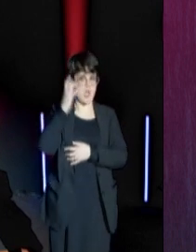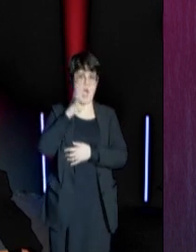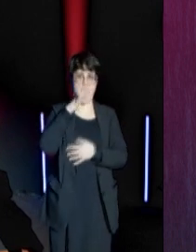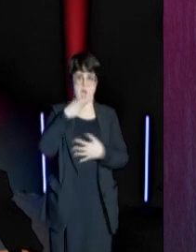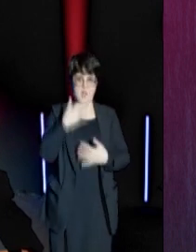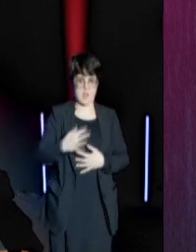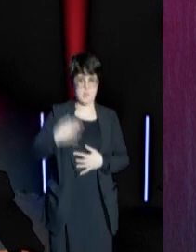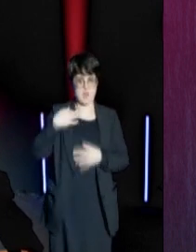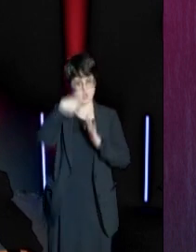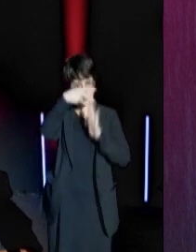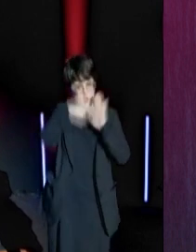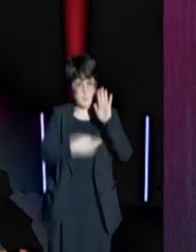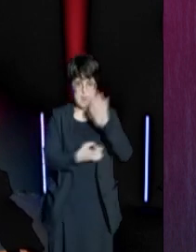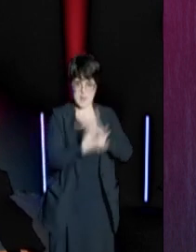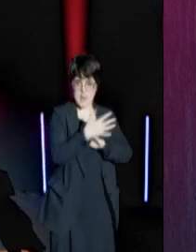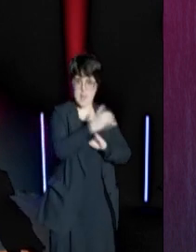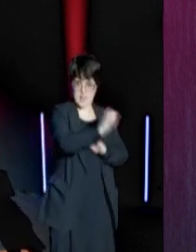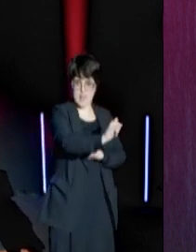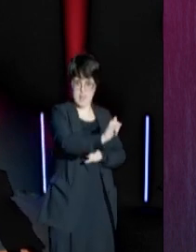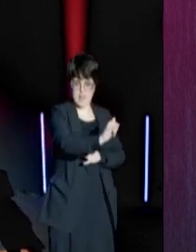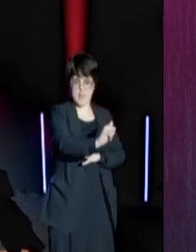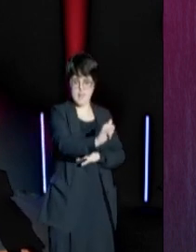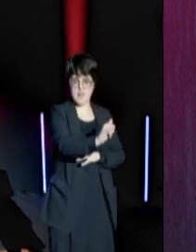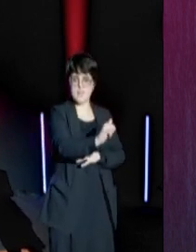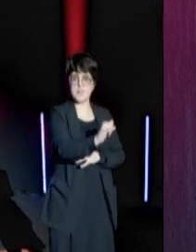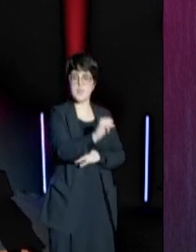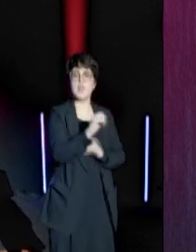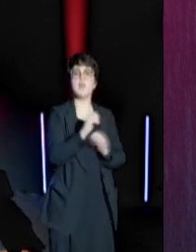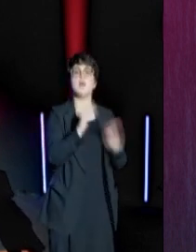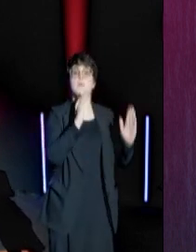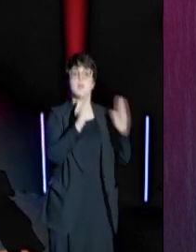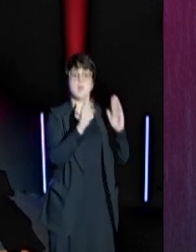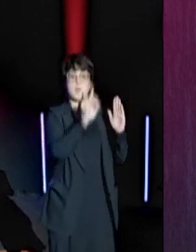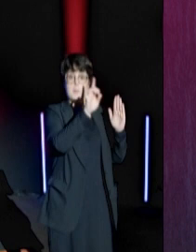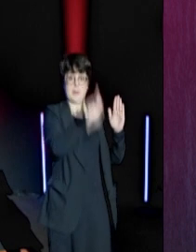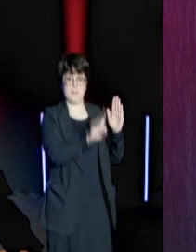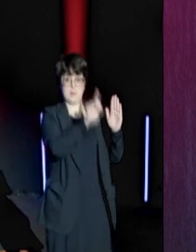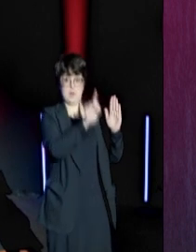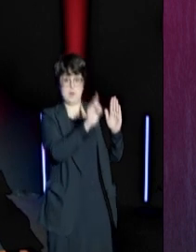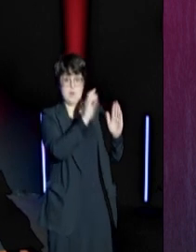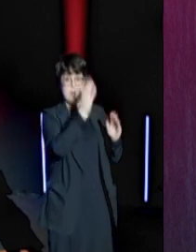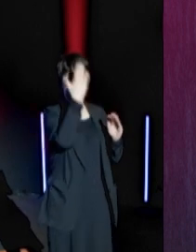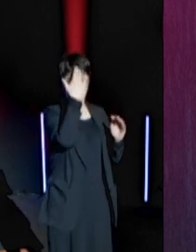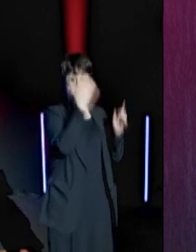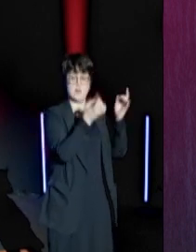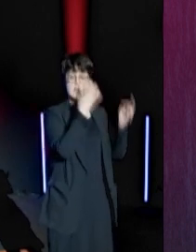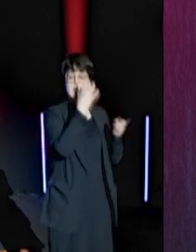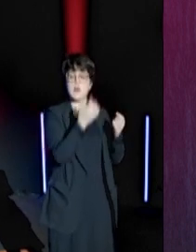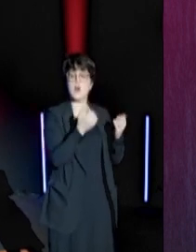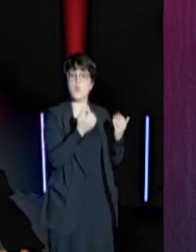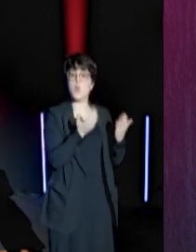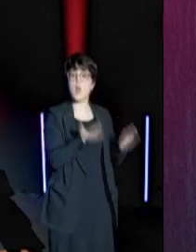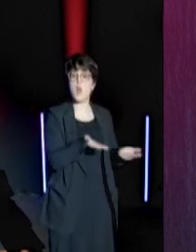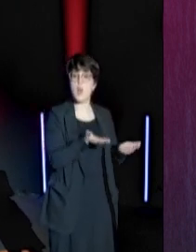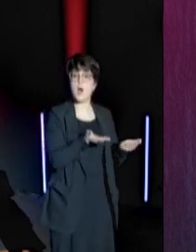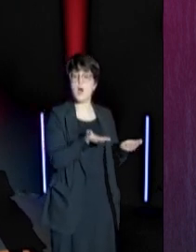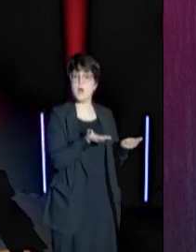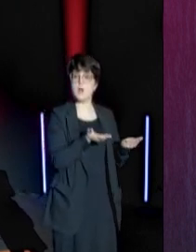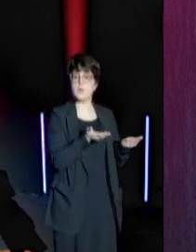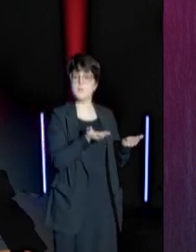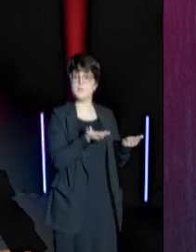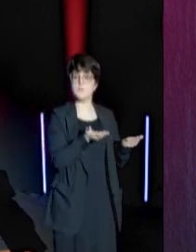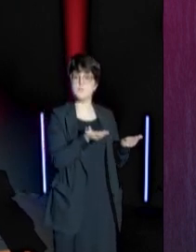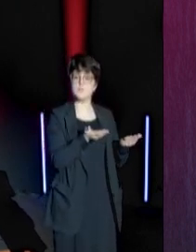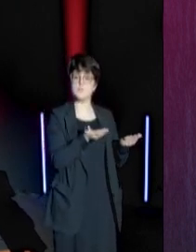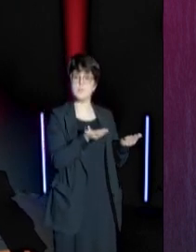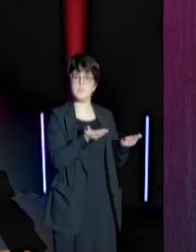pensamos que en esta primera etapa la la aesia lo principal su principal actividad tiene que ser sin duda de ser digamos